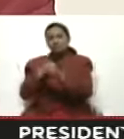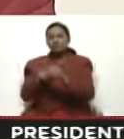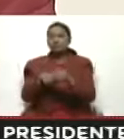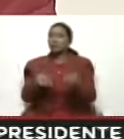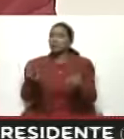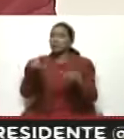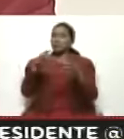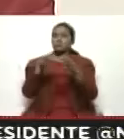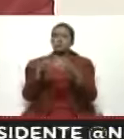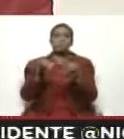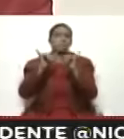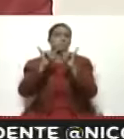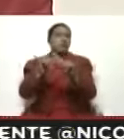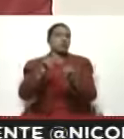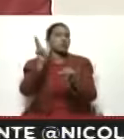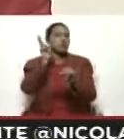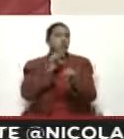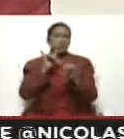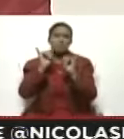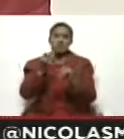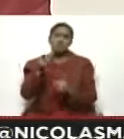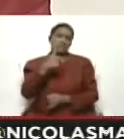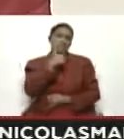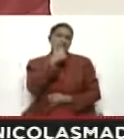escuchar al vagabundo sinvergüenza